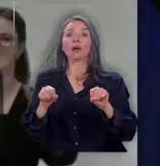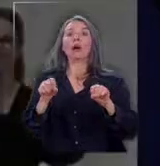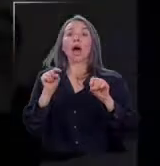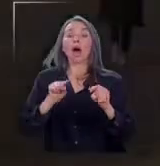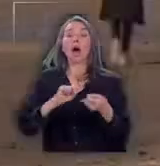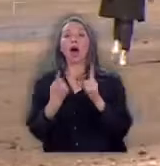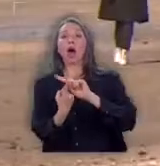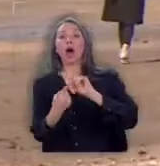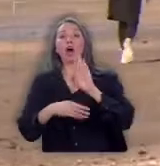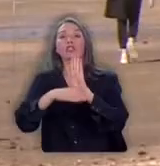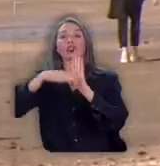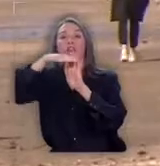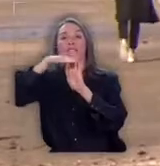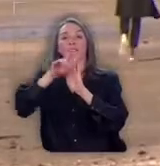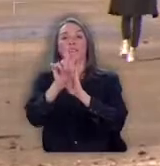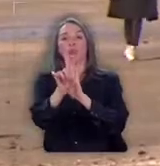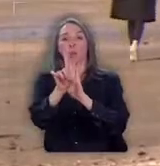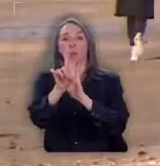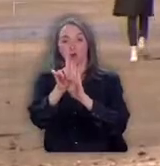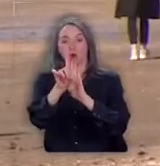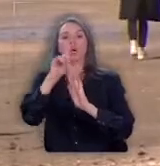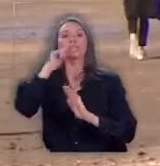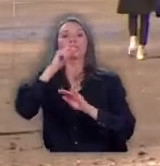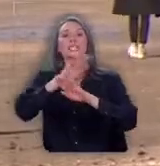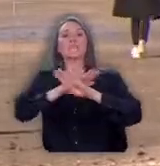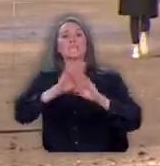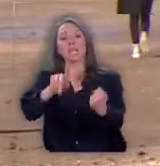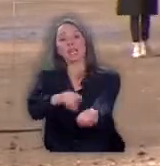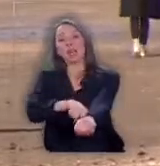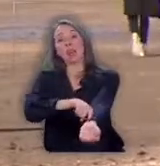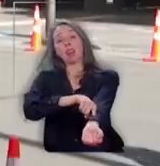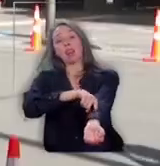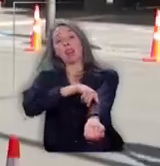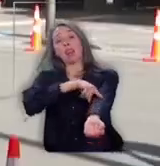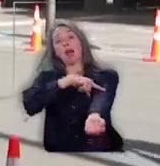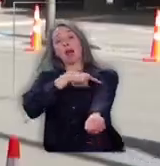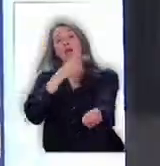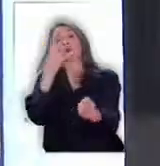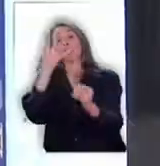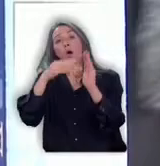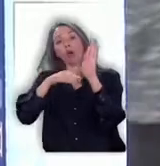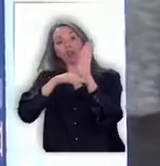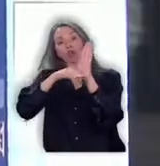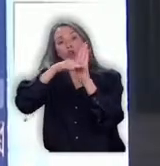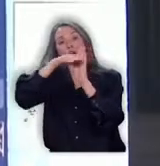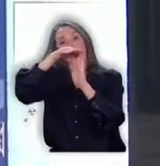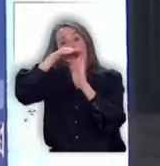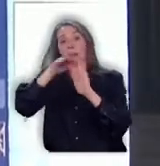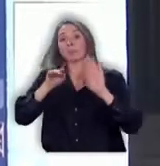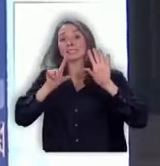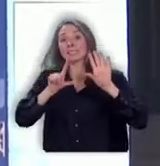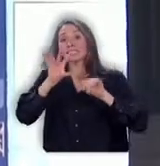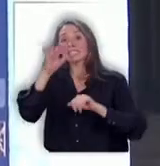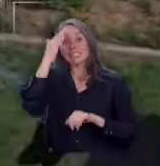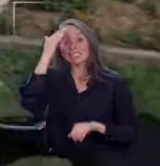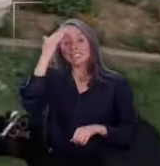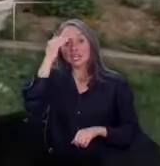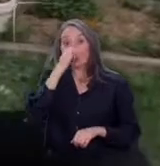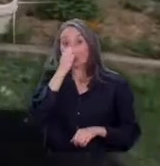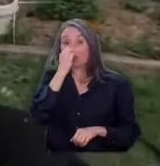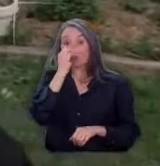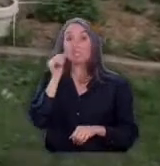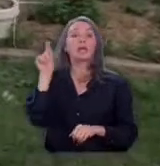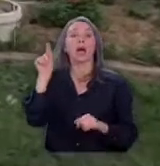nota este nivel un significa el final de un largo camino de cuatro etapas que durante 75 días